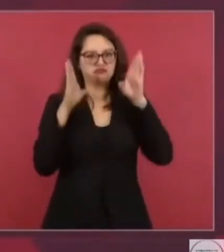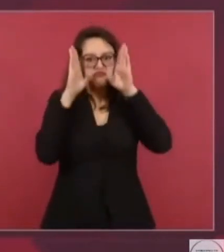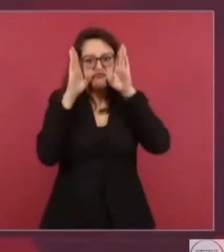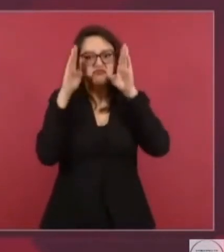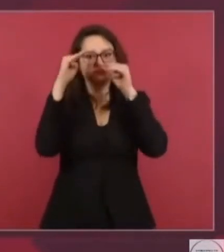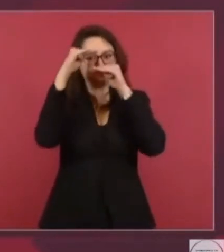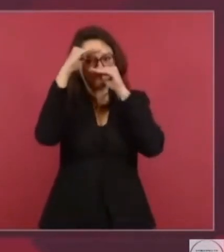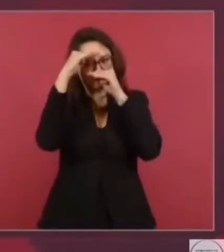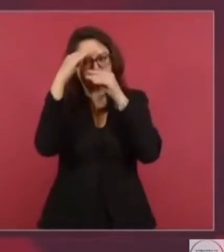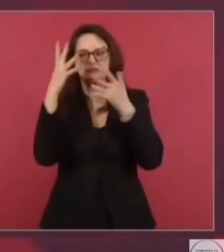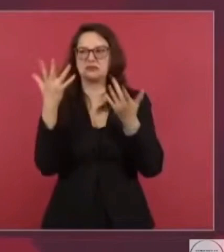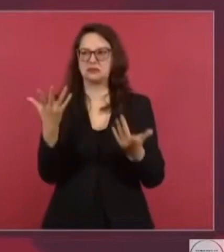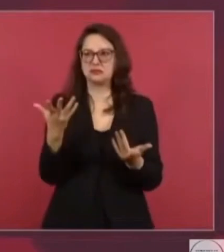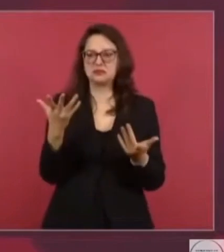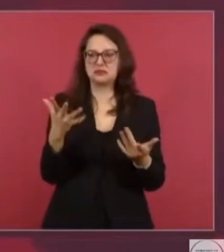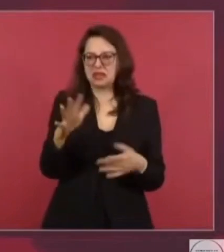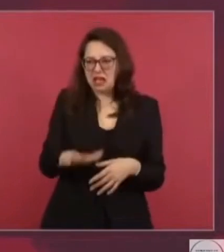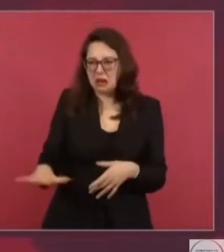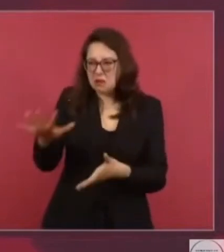conservador, reaccionario,